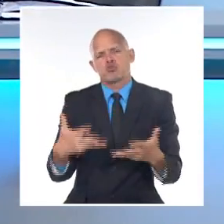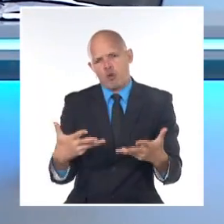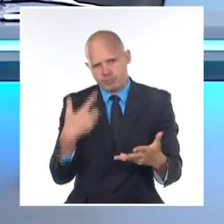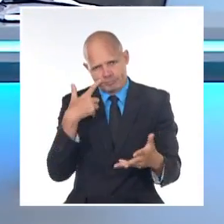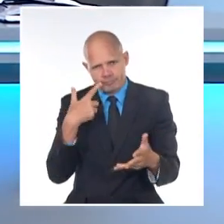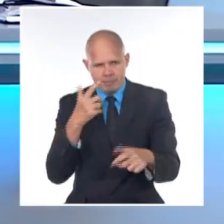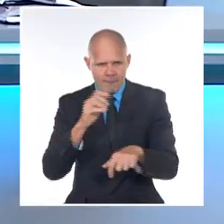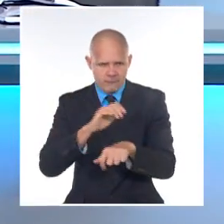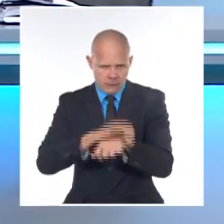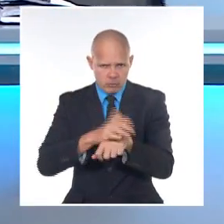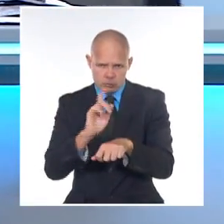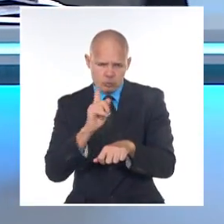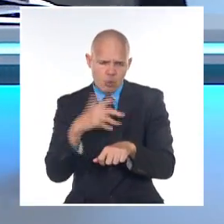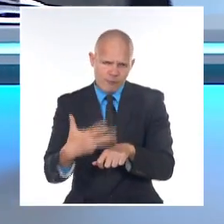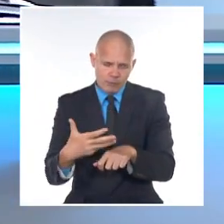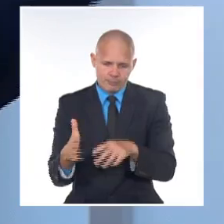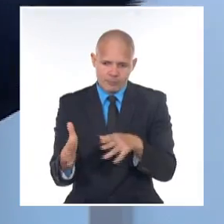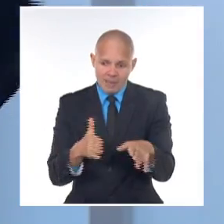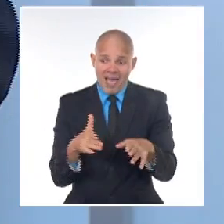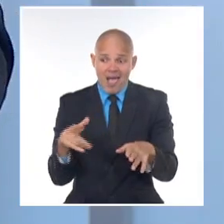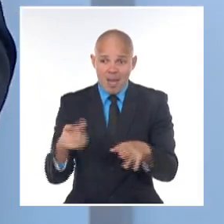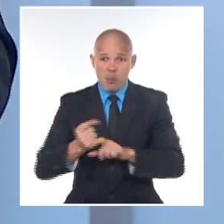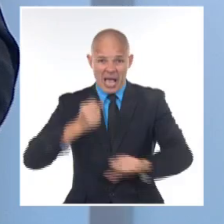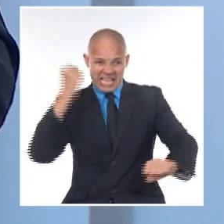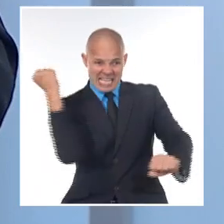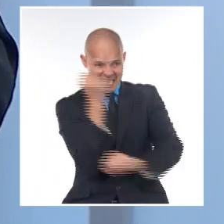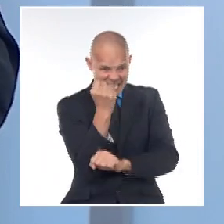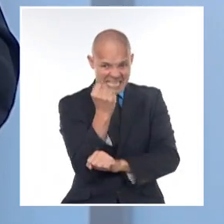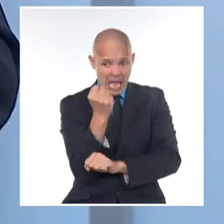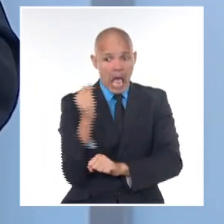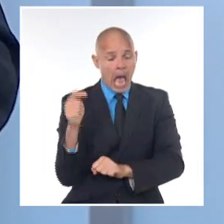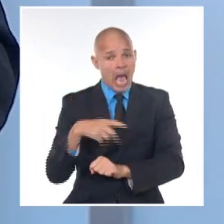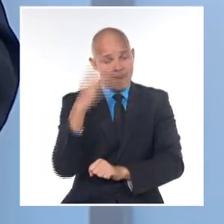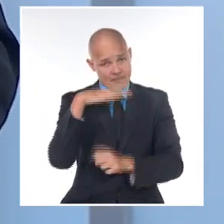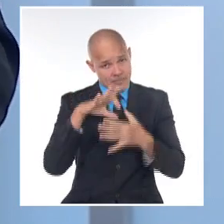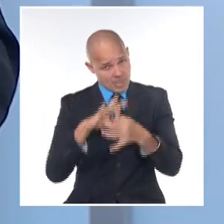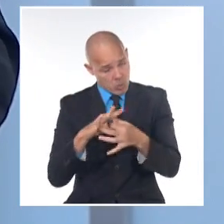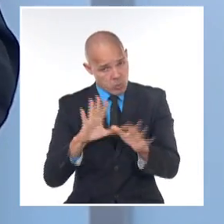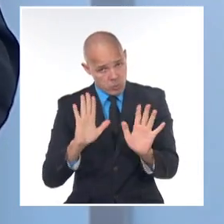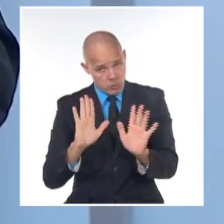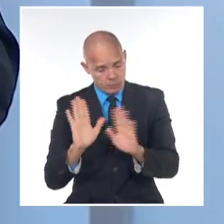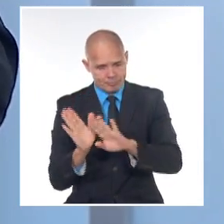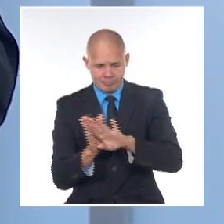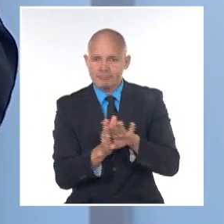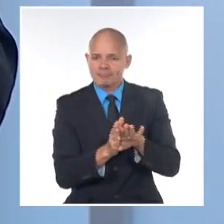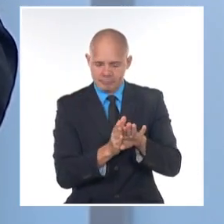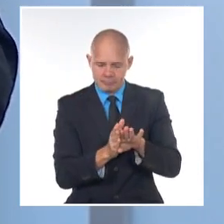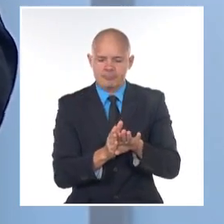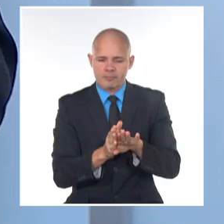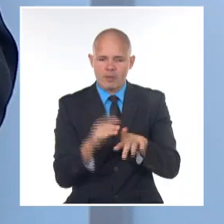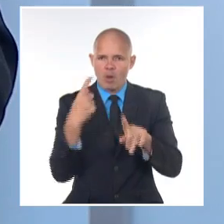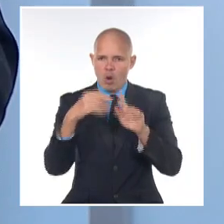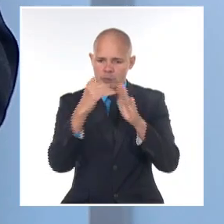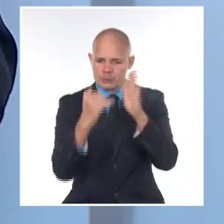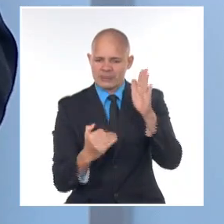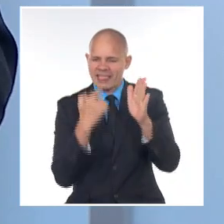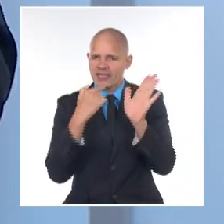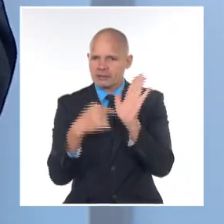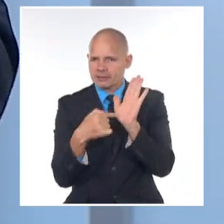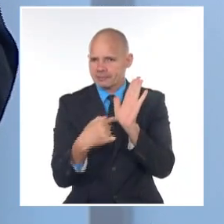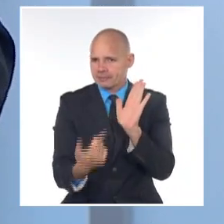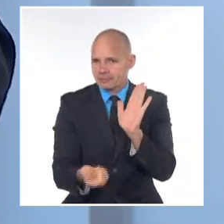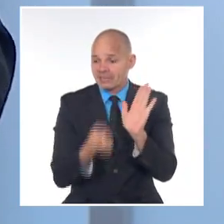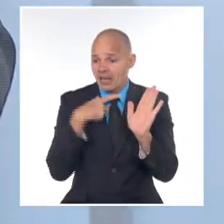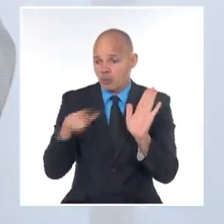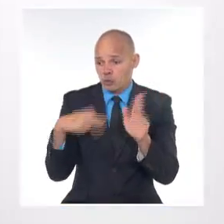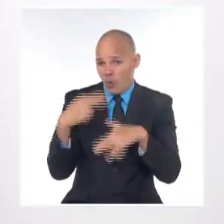ya no es instigación a delinquir. Correctamente. Y además de eso, también prevé, más adelante en los apartados de ese delito, que si usted lo hace a